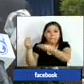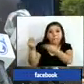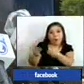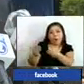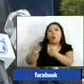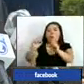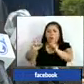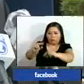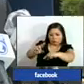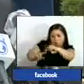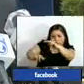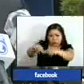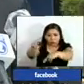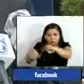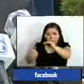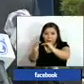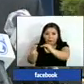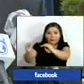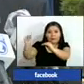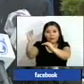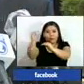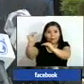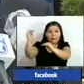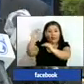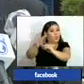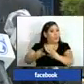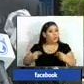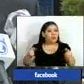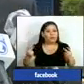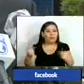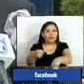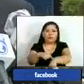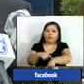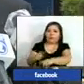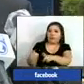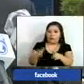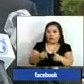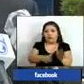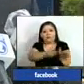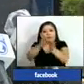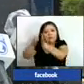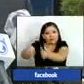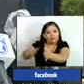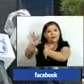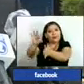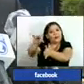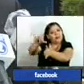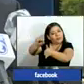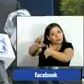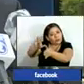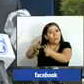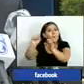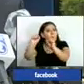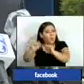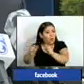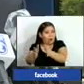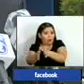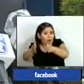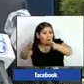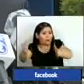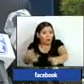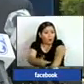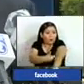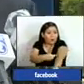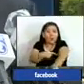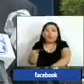el levantamiento del edificio, para poderlo tener lo más pronto posible. La fase 3, vamos a ampliar nuestra capacidad hospitalaria. Solo en la fase